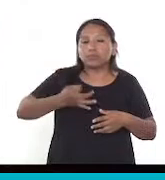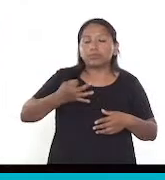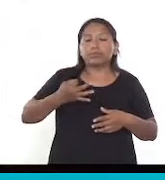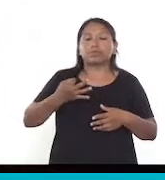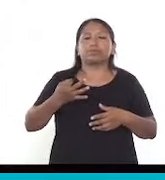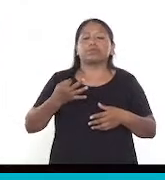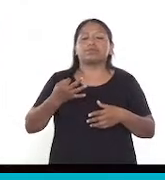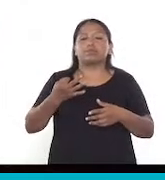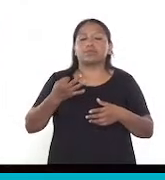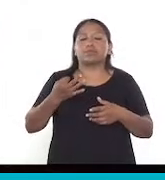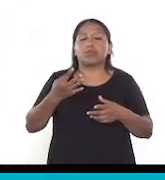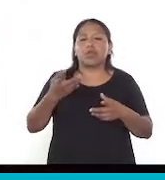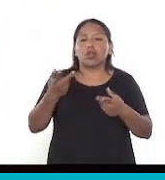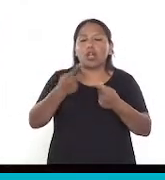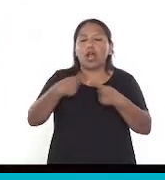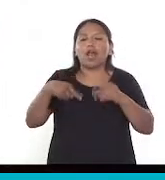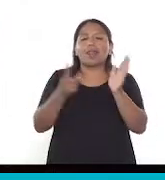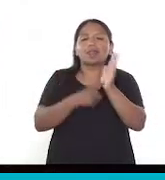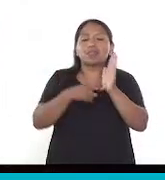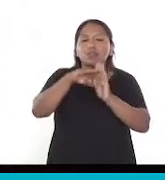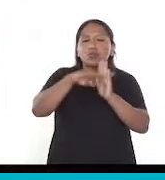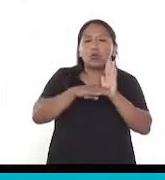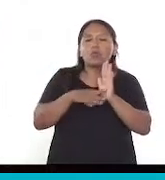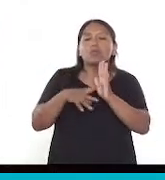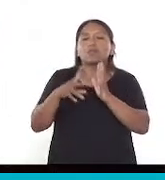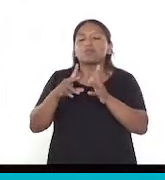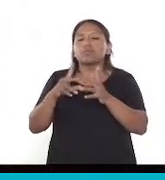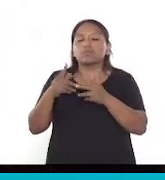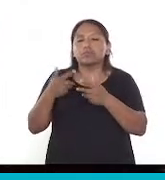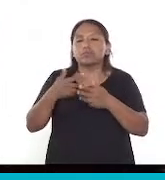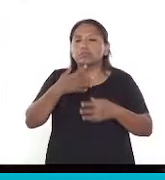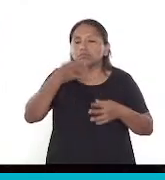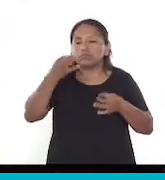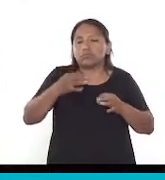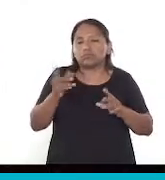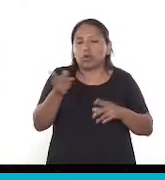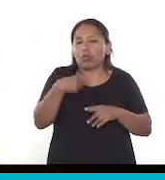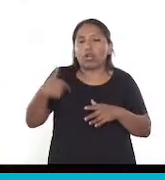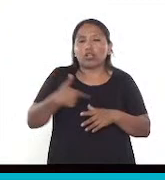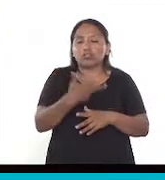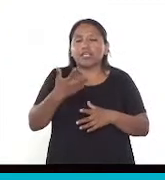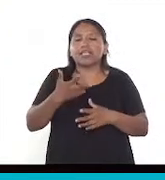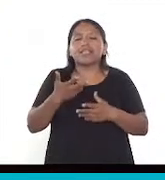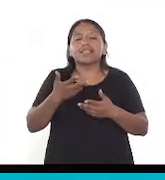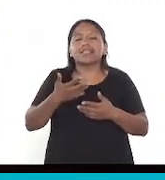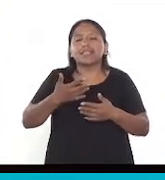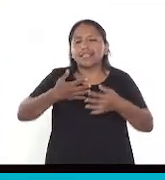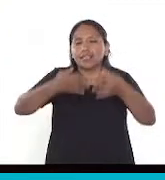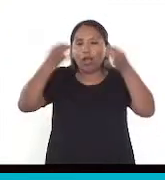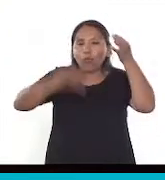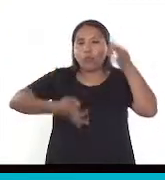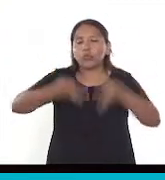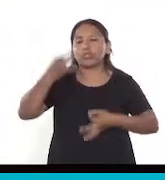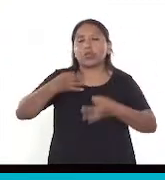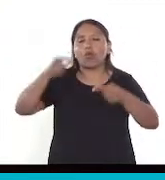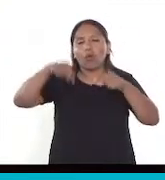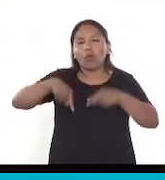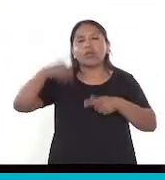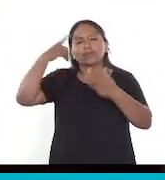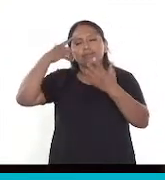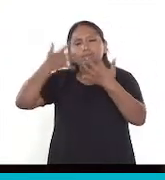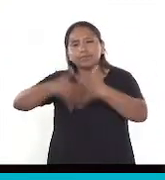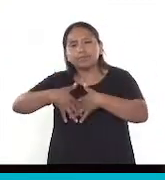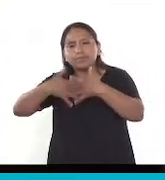con los consensos normativos a que hemos llegado como sociedad y que exista justicia hoy reflexionamos